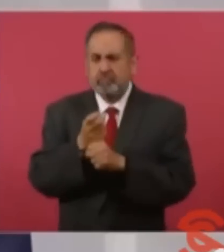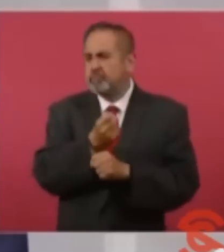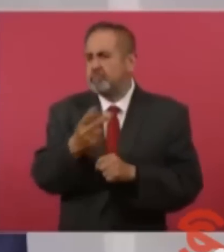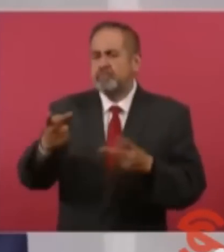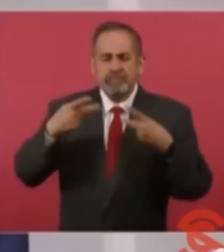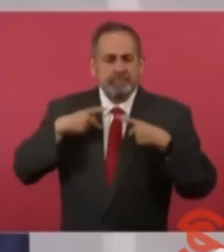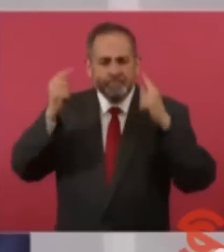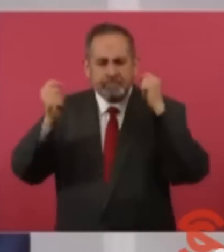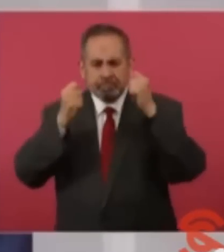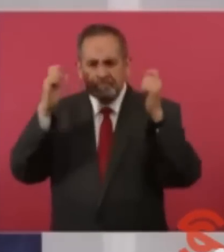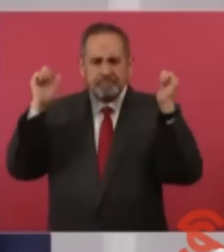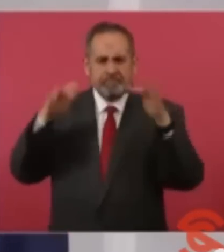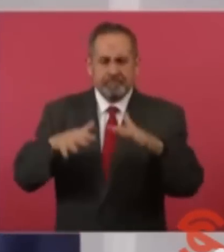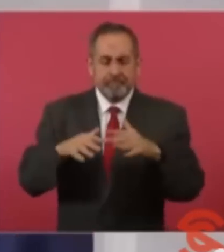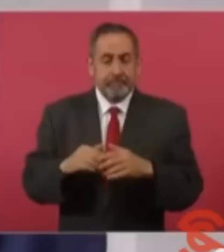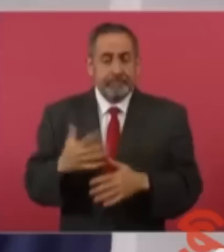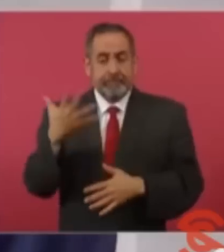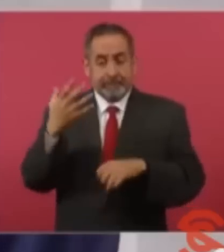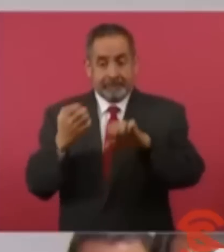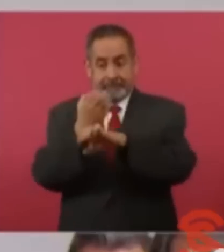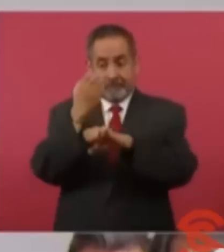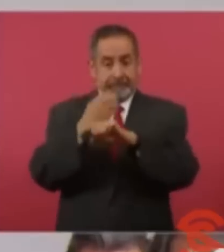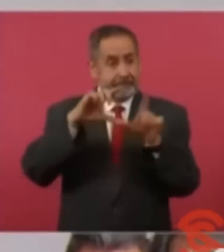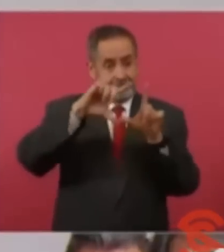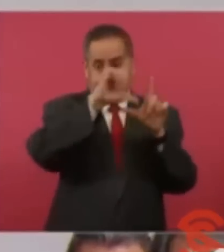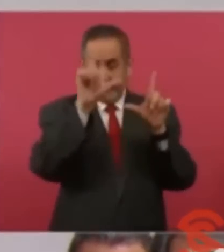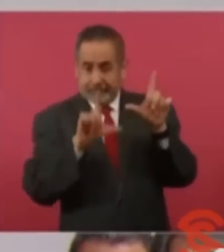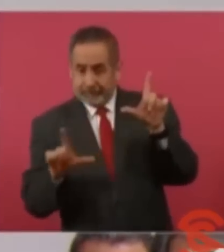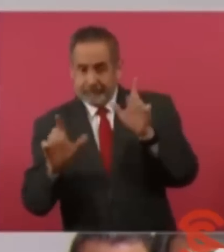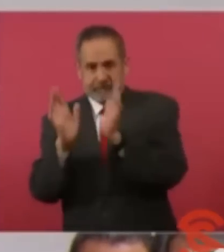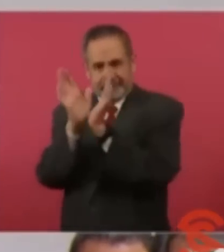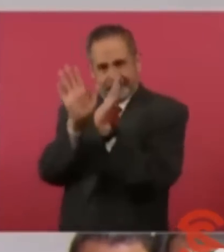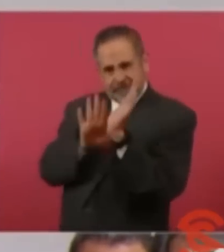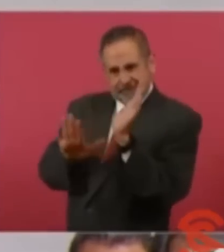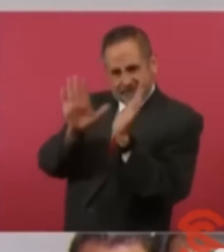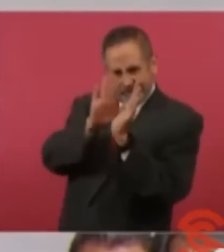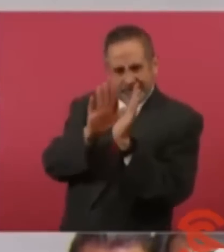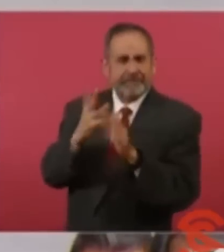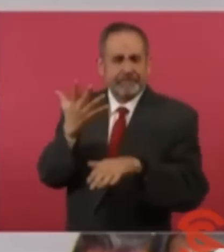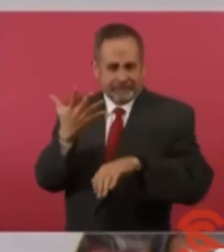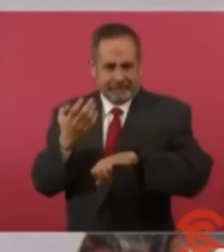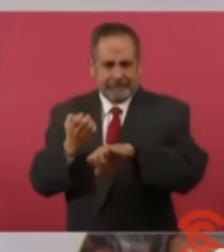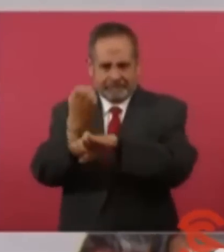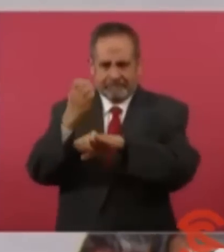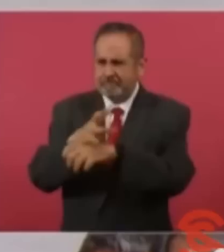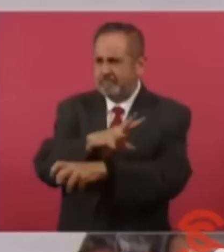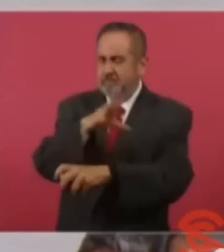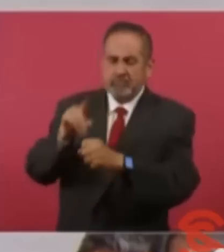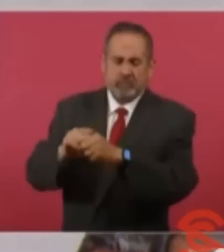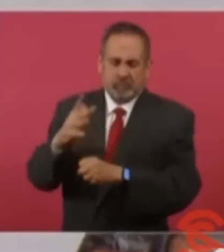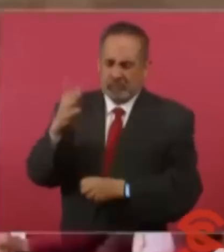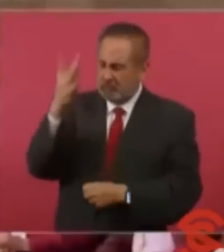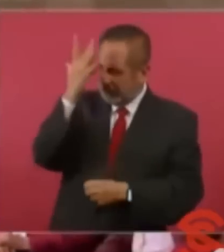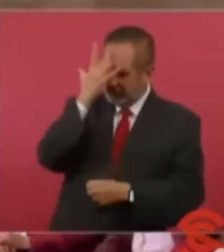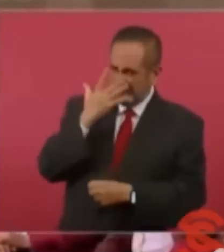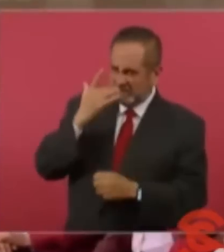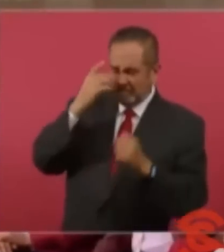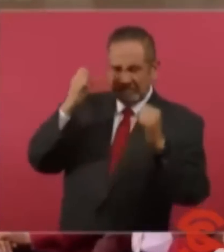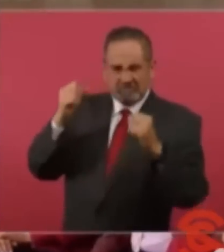por 5 estados del sureste, en una espléndida y mística región de